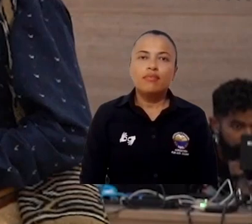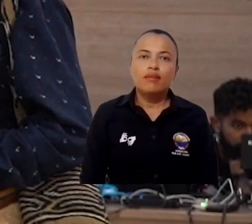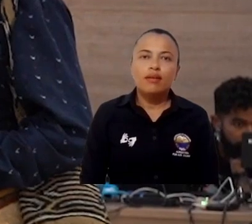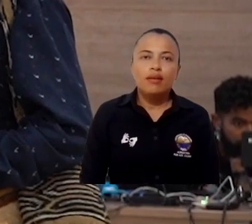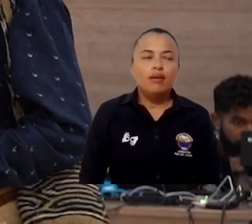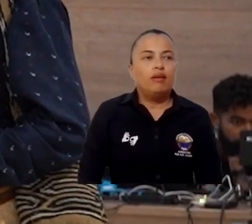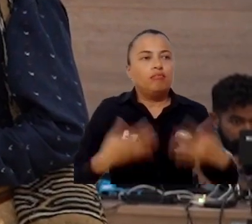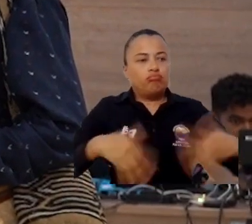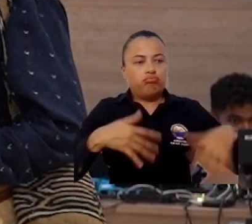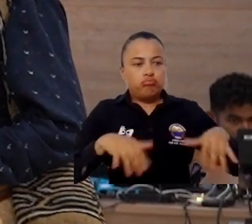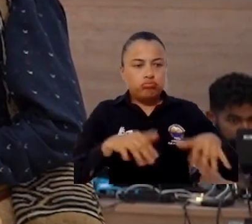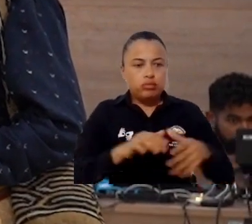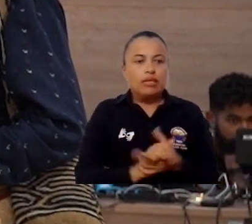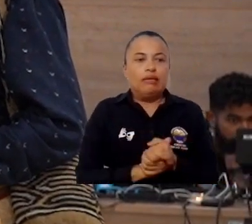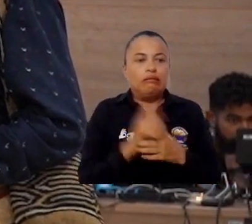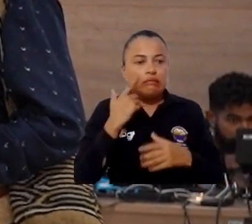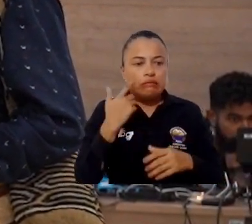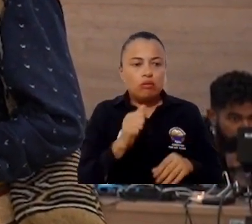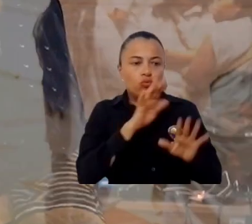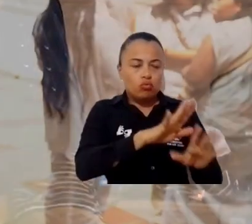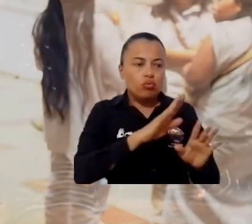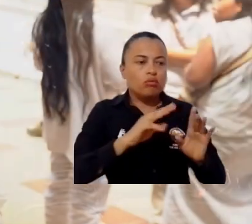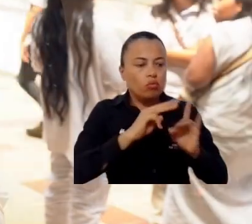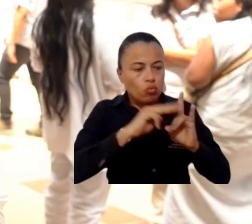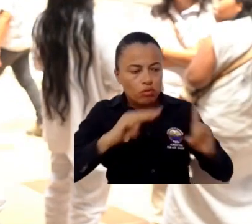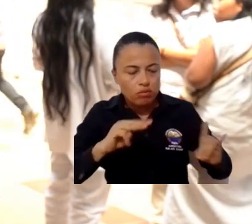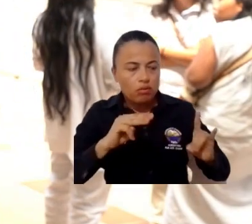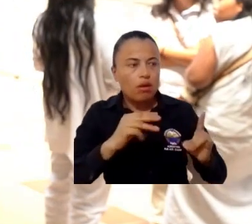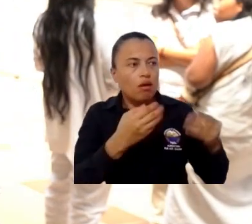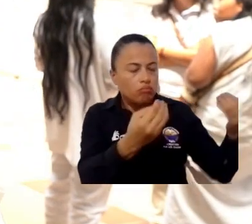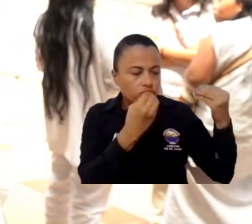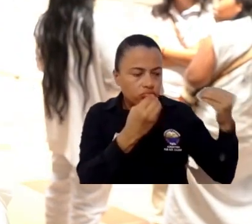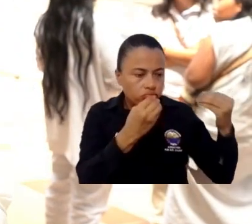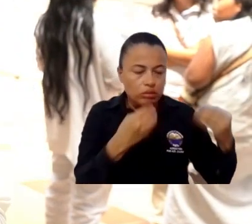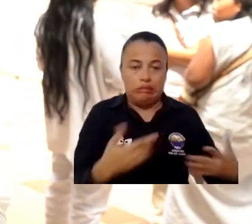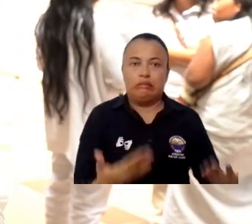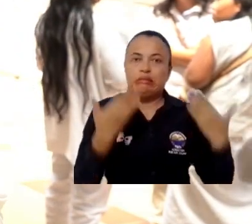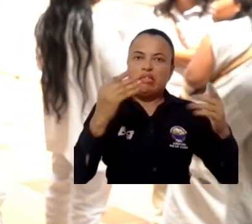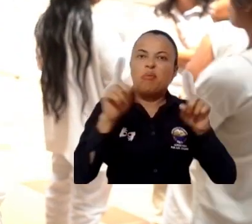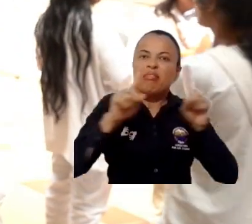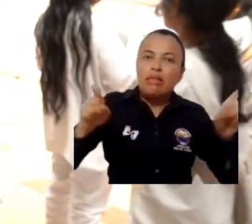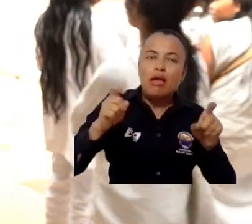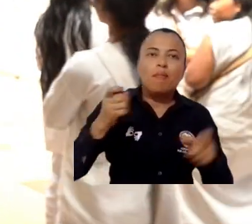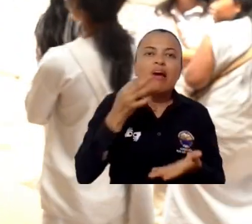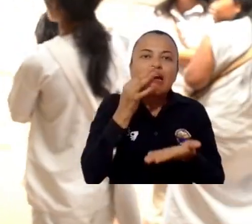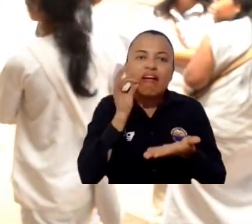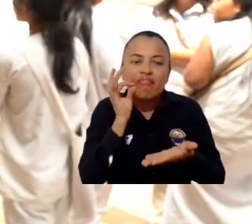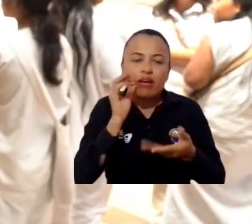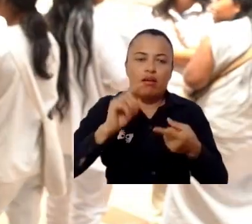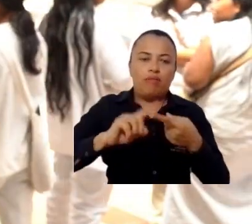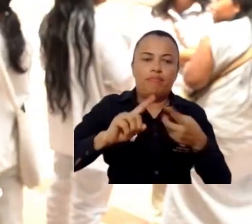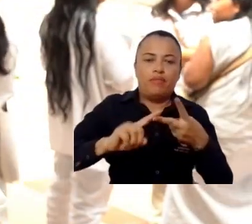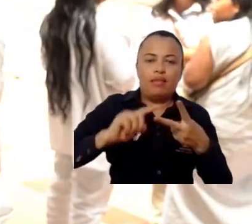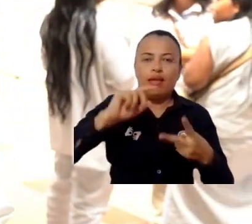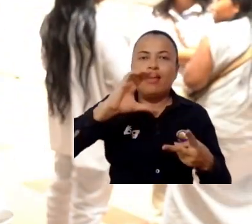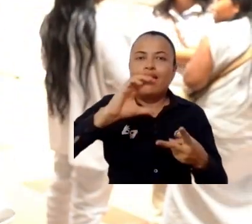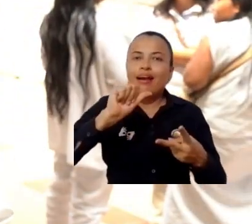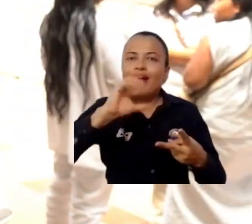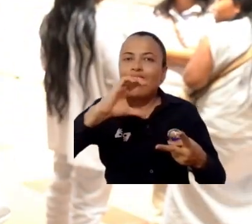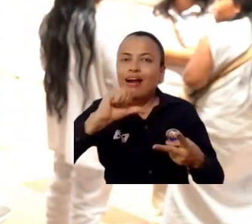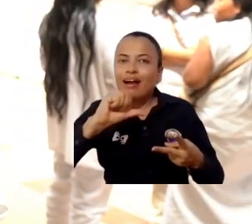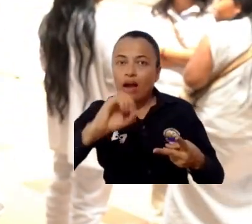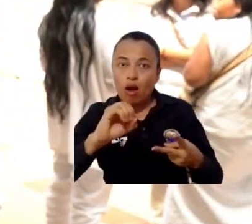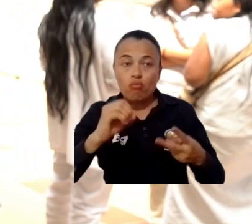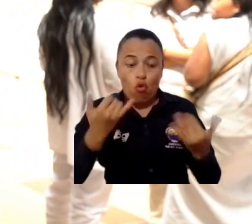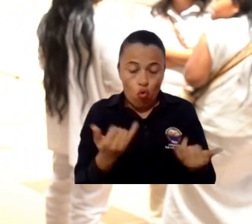muy cercana hoy en el momento la universidad, por ejemplo en el tema del café, en el tema de cacao. Hoy nos toca que